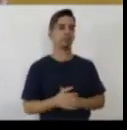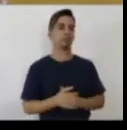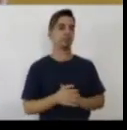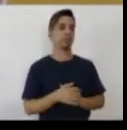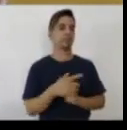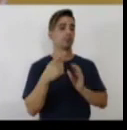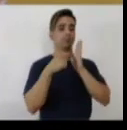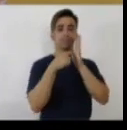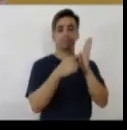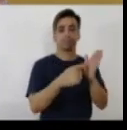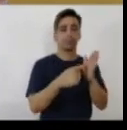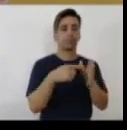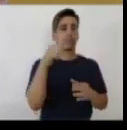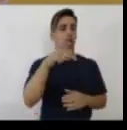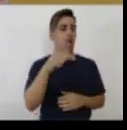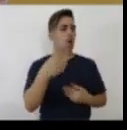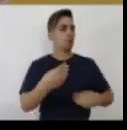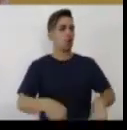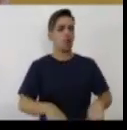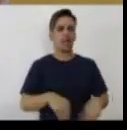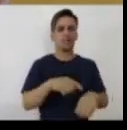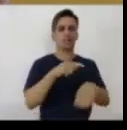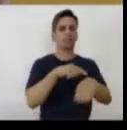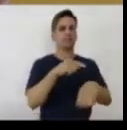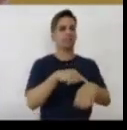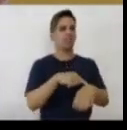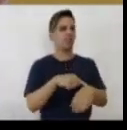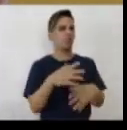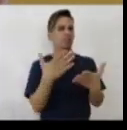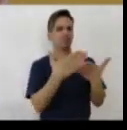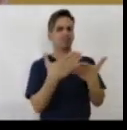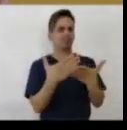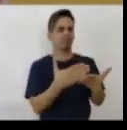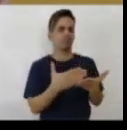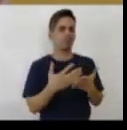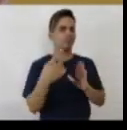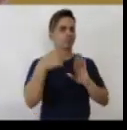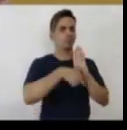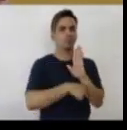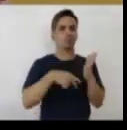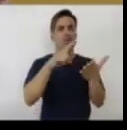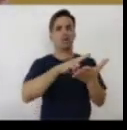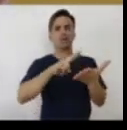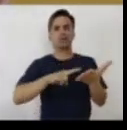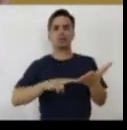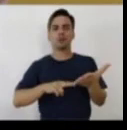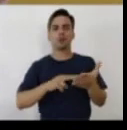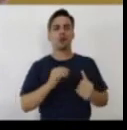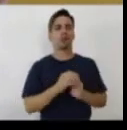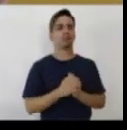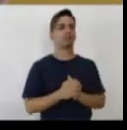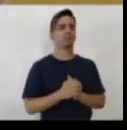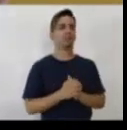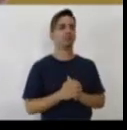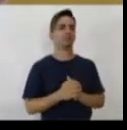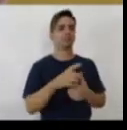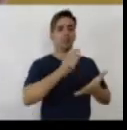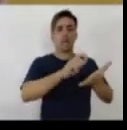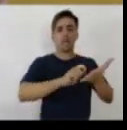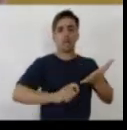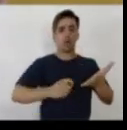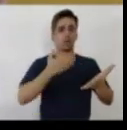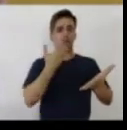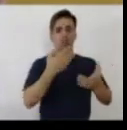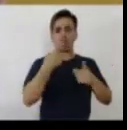Disfruten este tiempo a través de la lectura, a través del estudio, a través de la elaboración